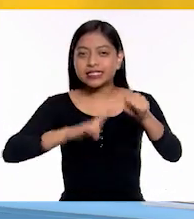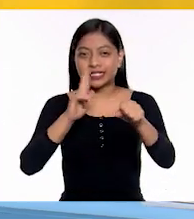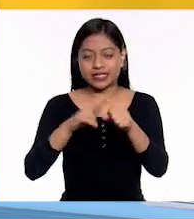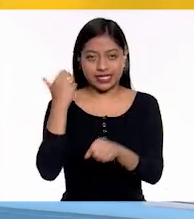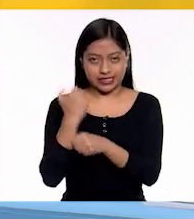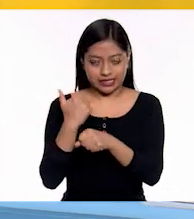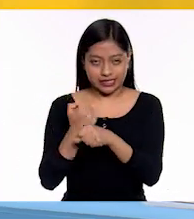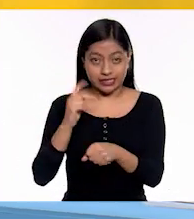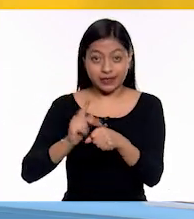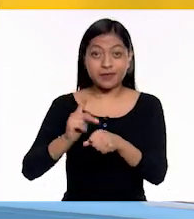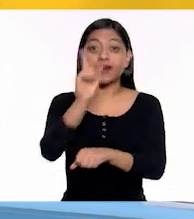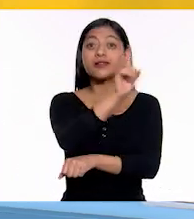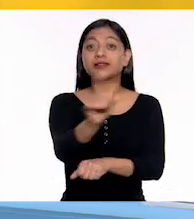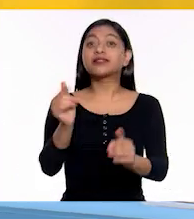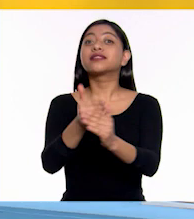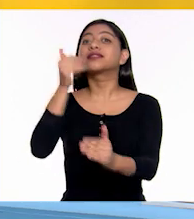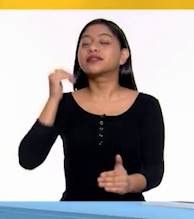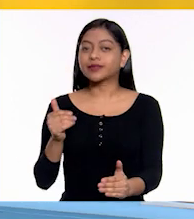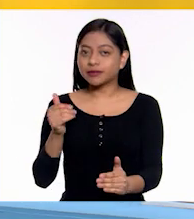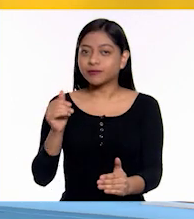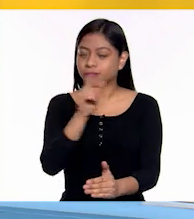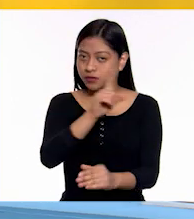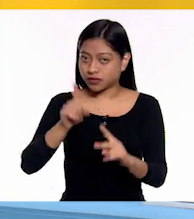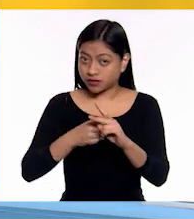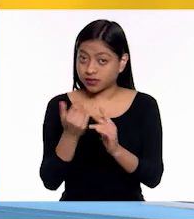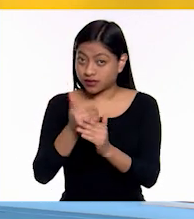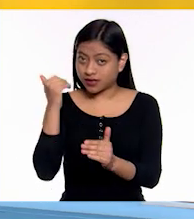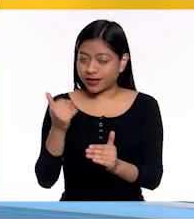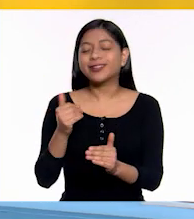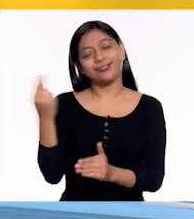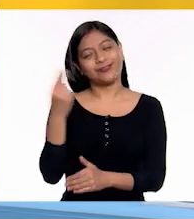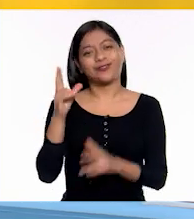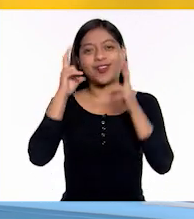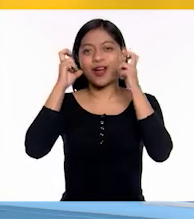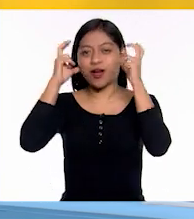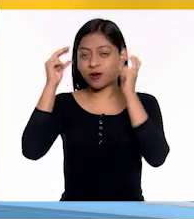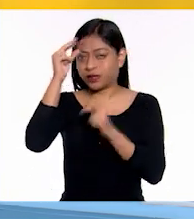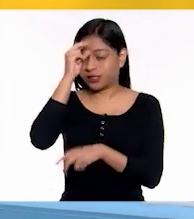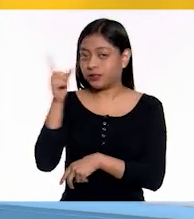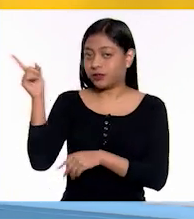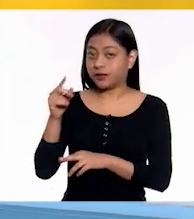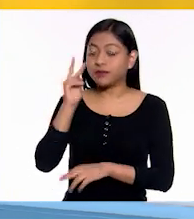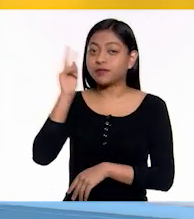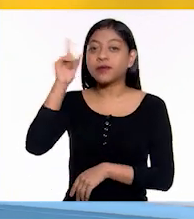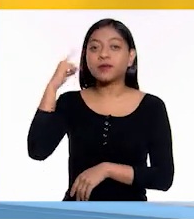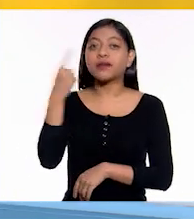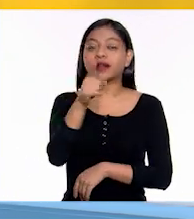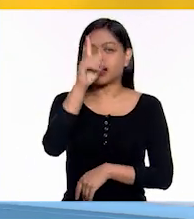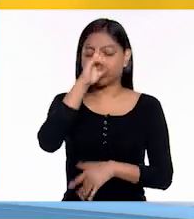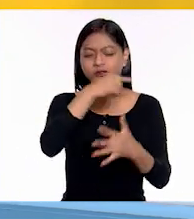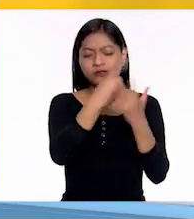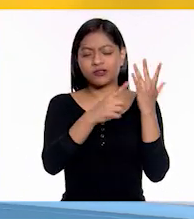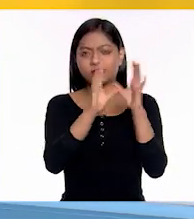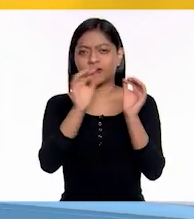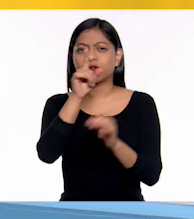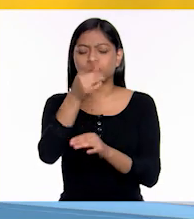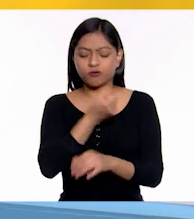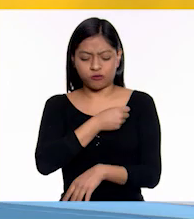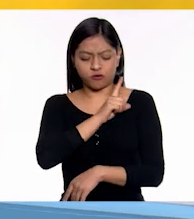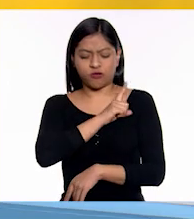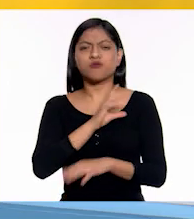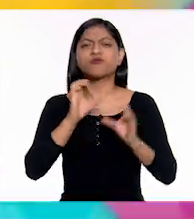grado. Pero antes de comenzar, vamos con Ajo Listo, que nos dará unos consejos de cómo cuidar nuestra